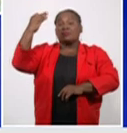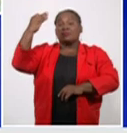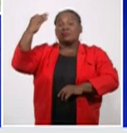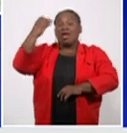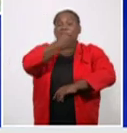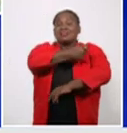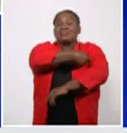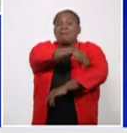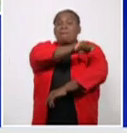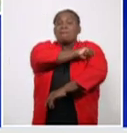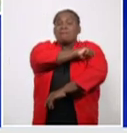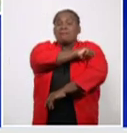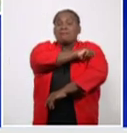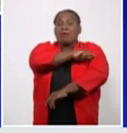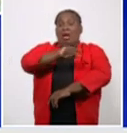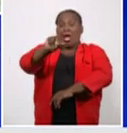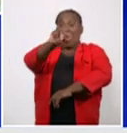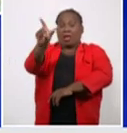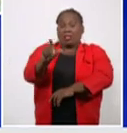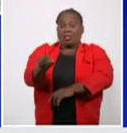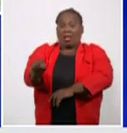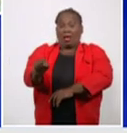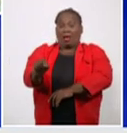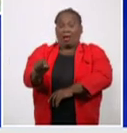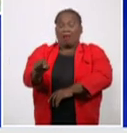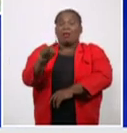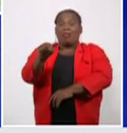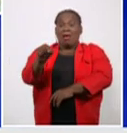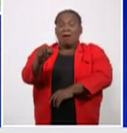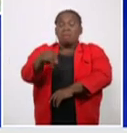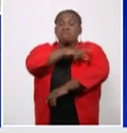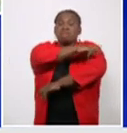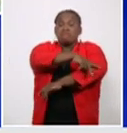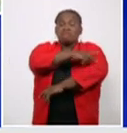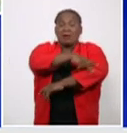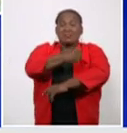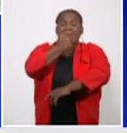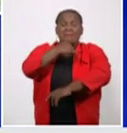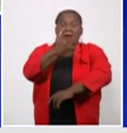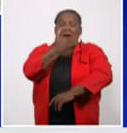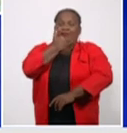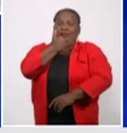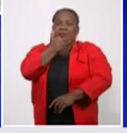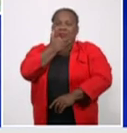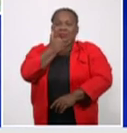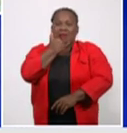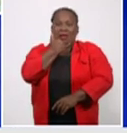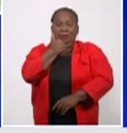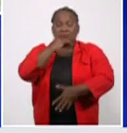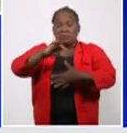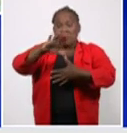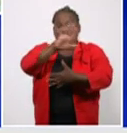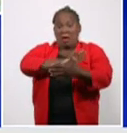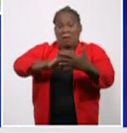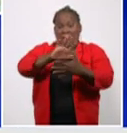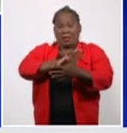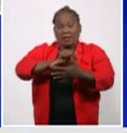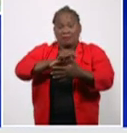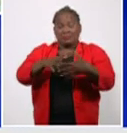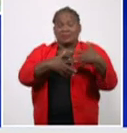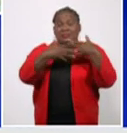Italia, entre los de mayor incidencia, mayor número de casos. En las Américas, Estados Unidos y